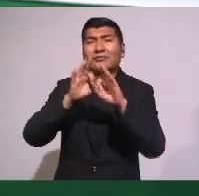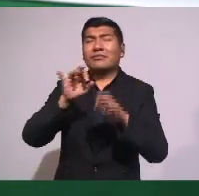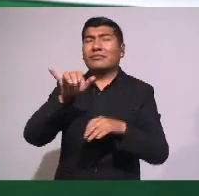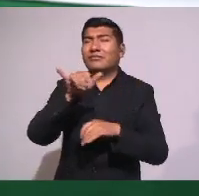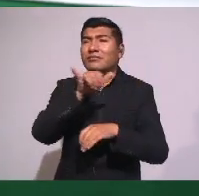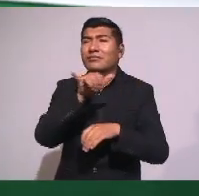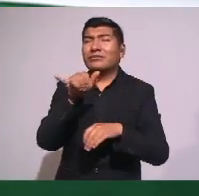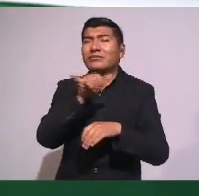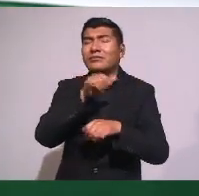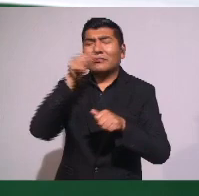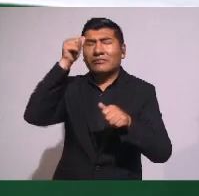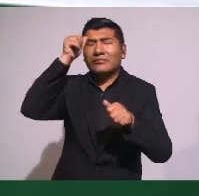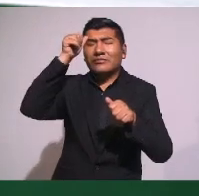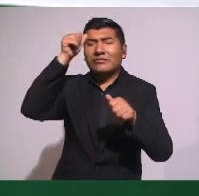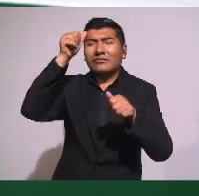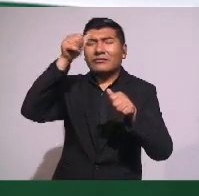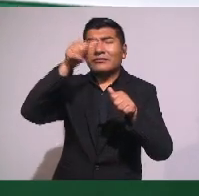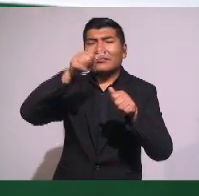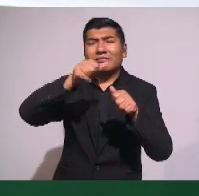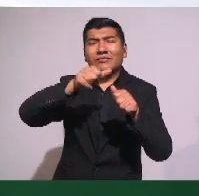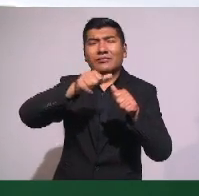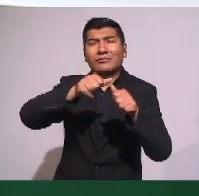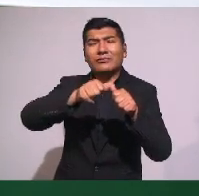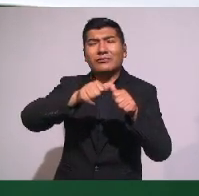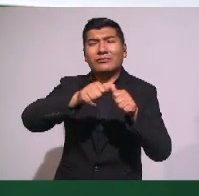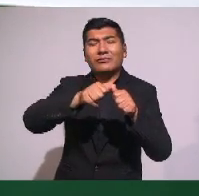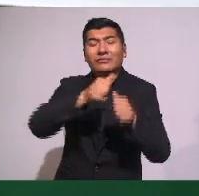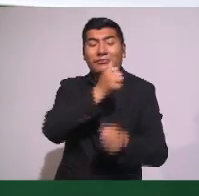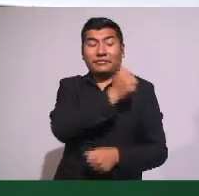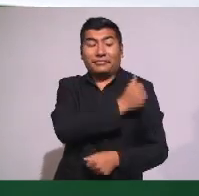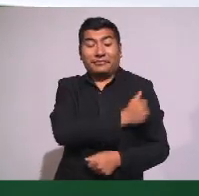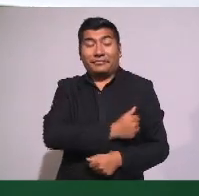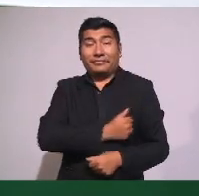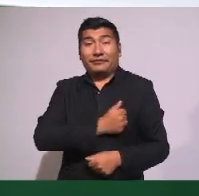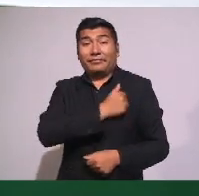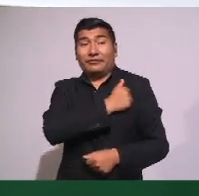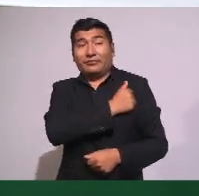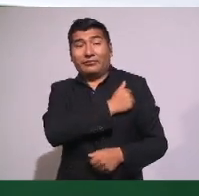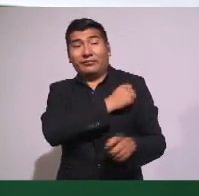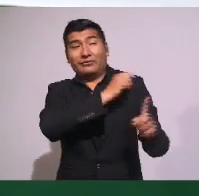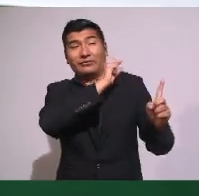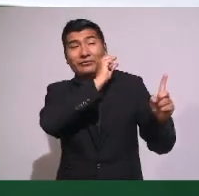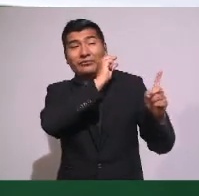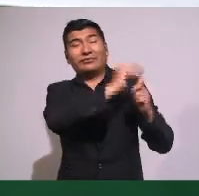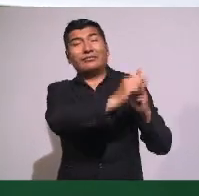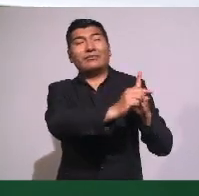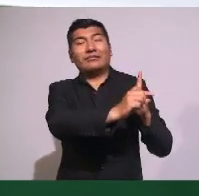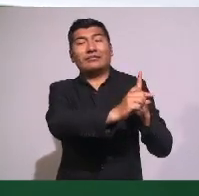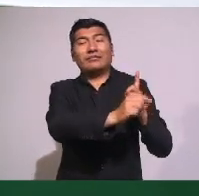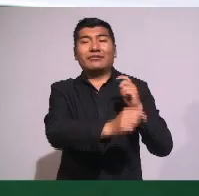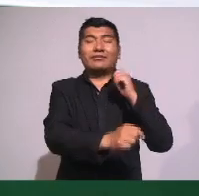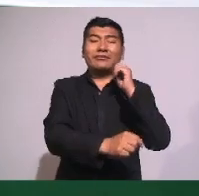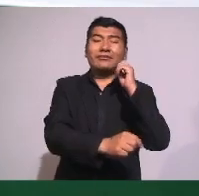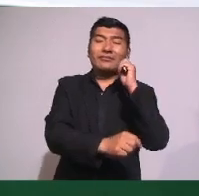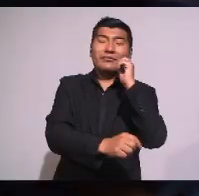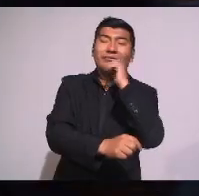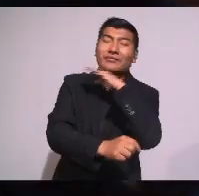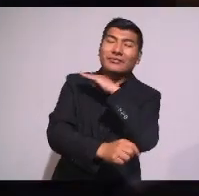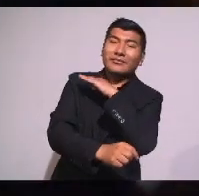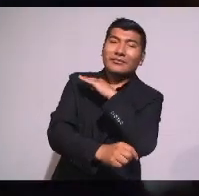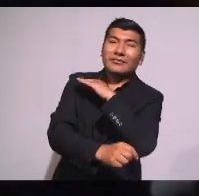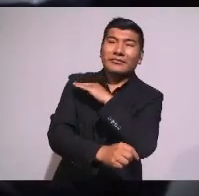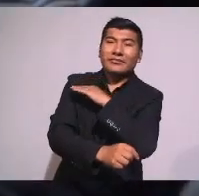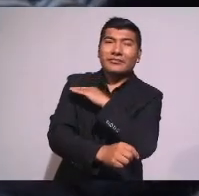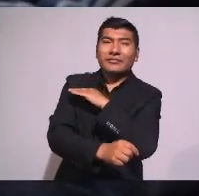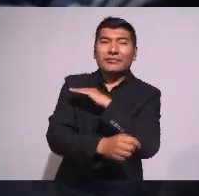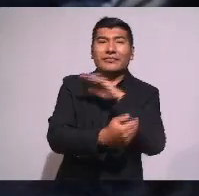también recordar, ¿no?, que las actitudes de insultar, de mentir,